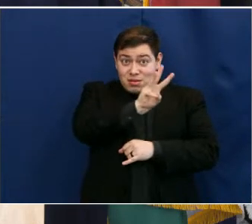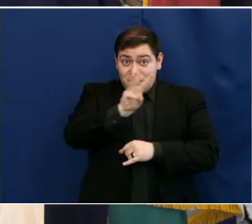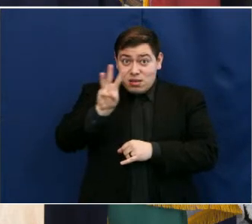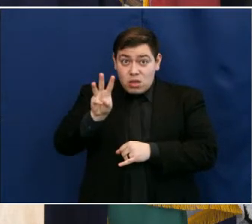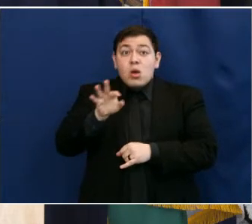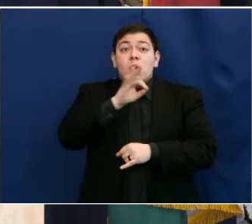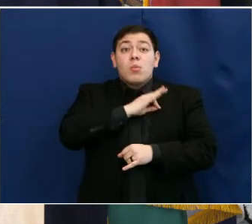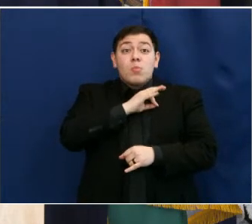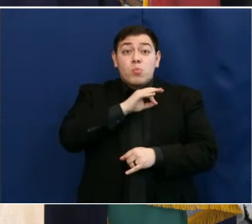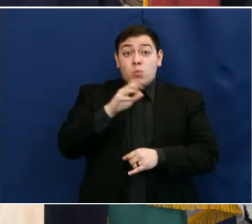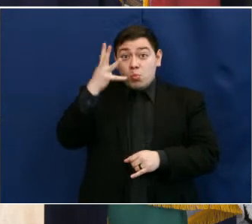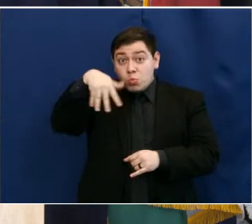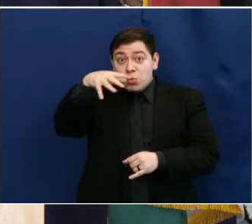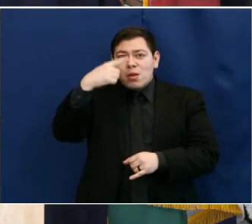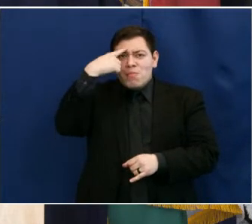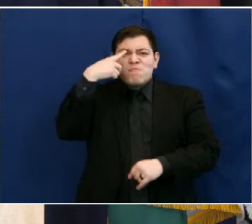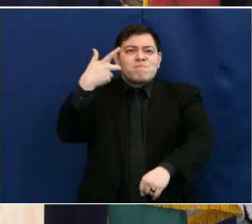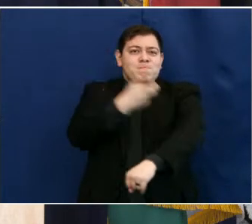coronavirus-sd.com/vacuna.